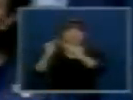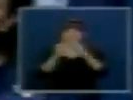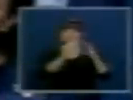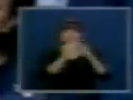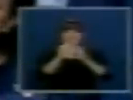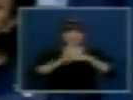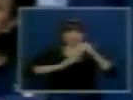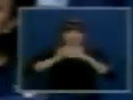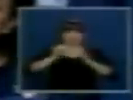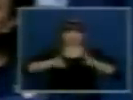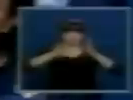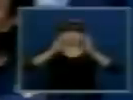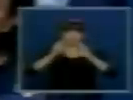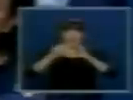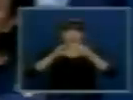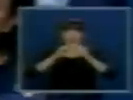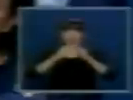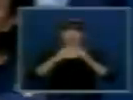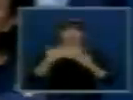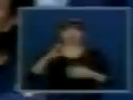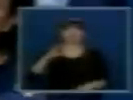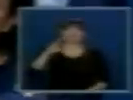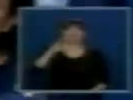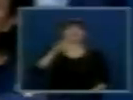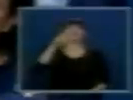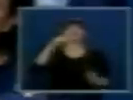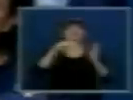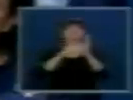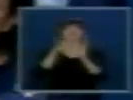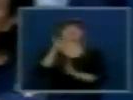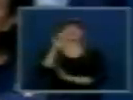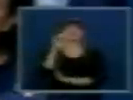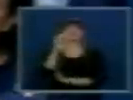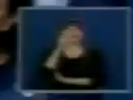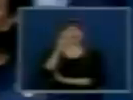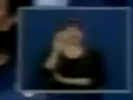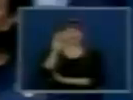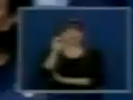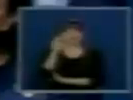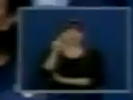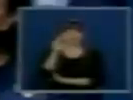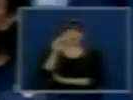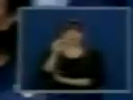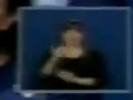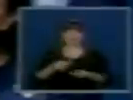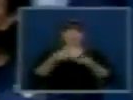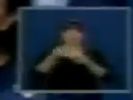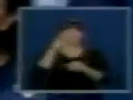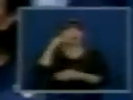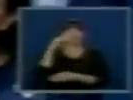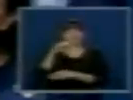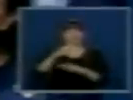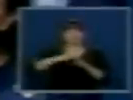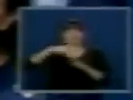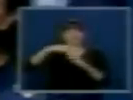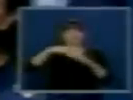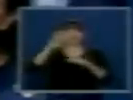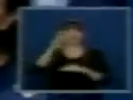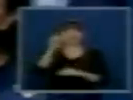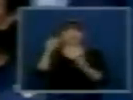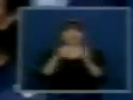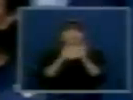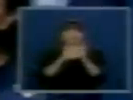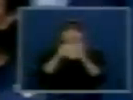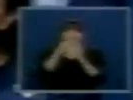infraestructura comunal. Se han otorgado 2.804 bonos para una inversión superior a 20 mil millones de